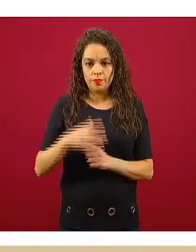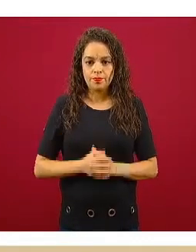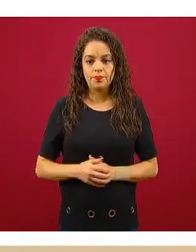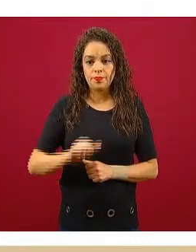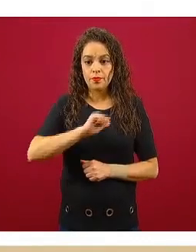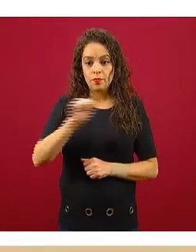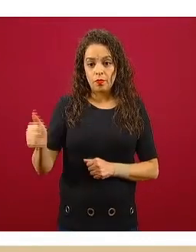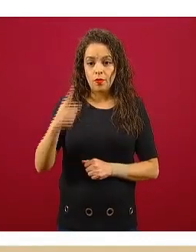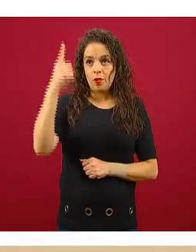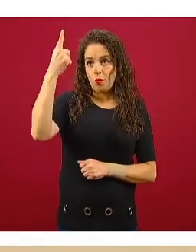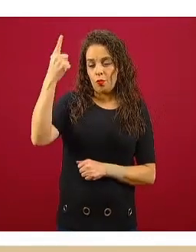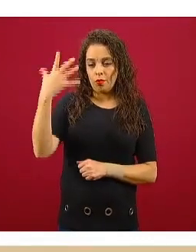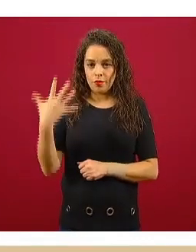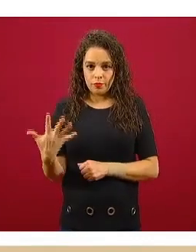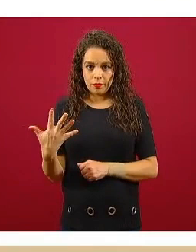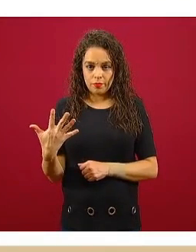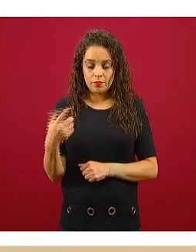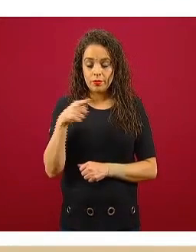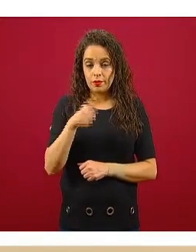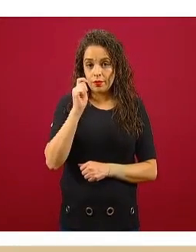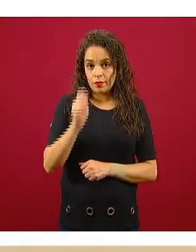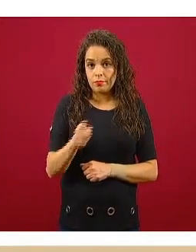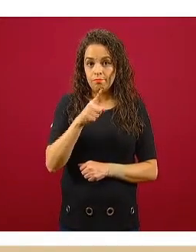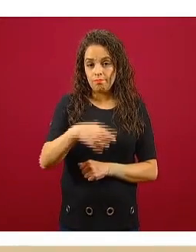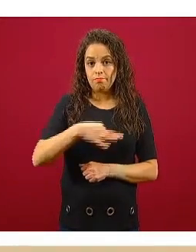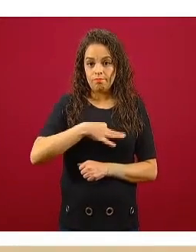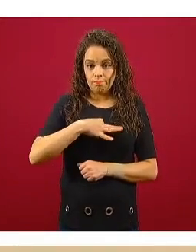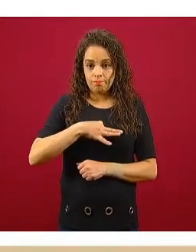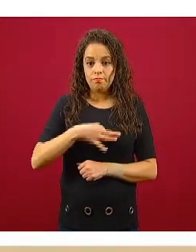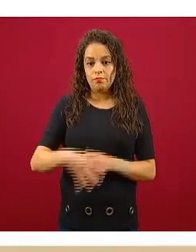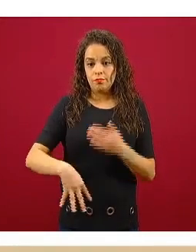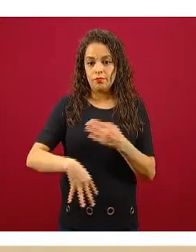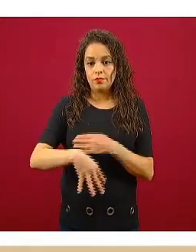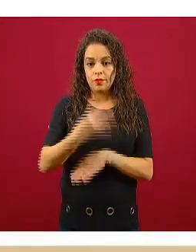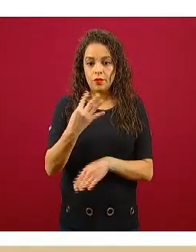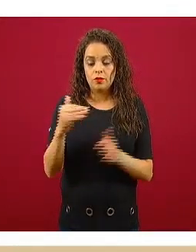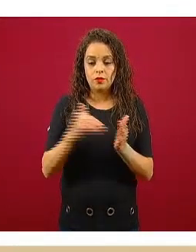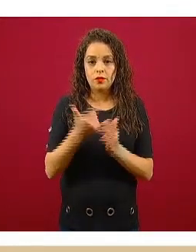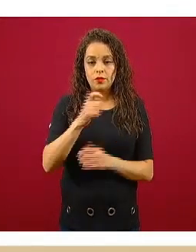de una quinta parte, siendo esta la epidemia activa con